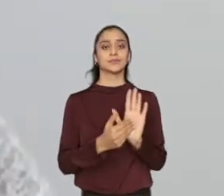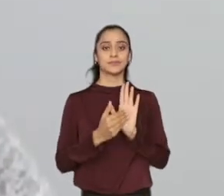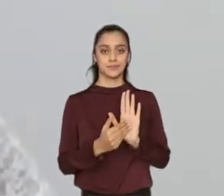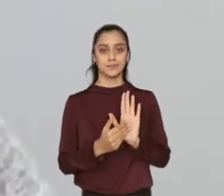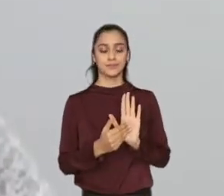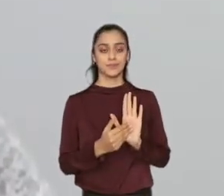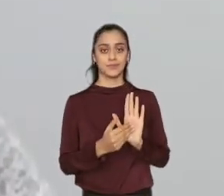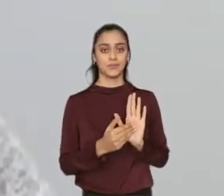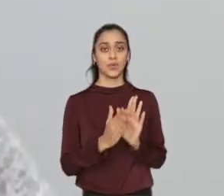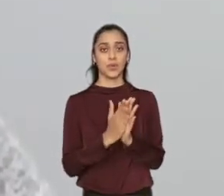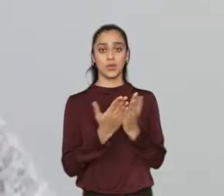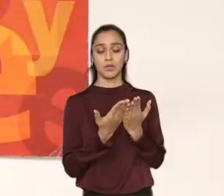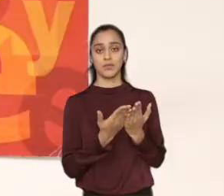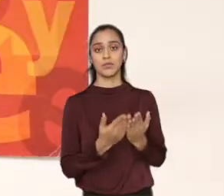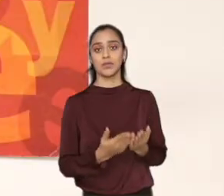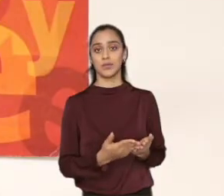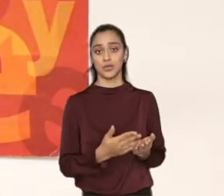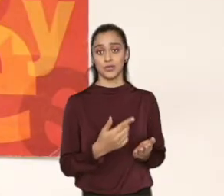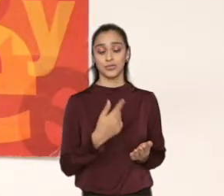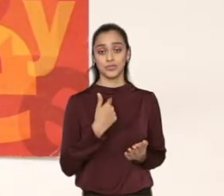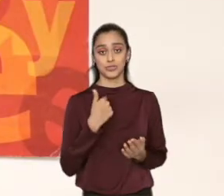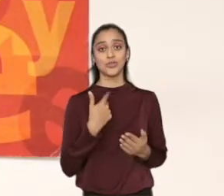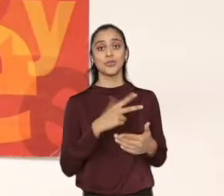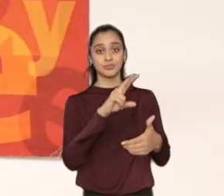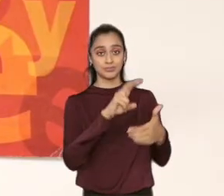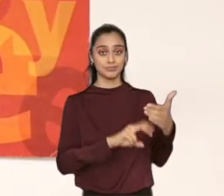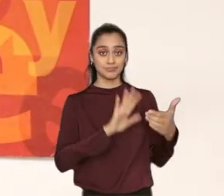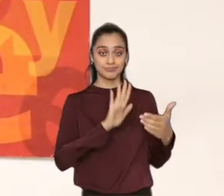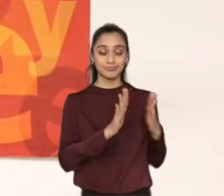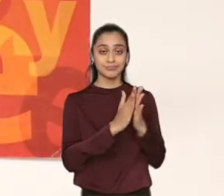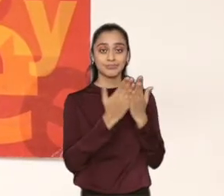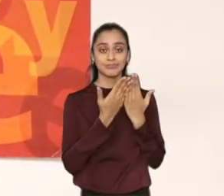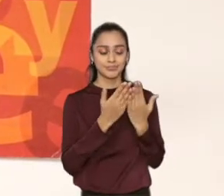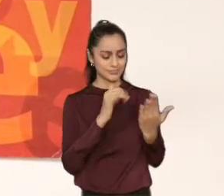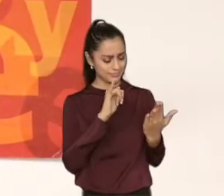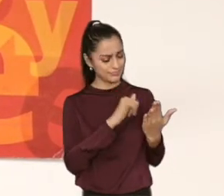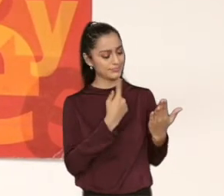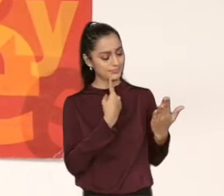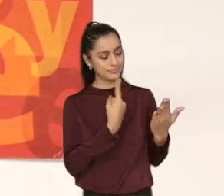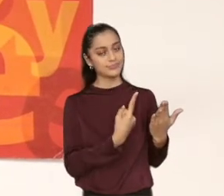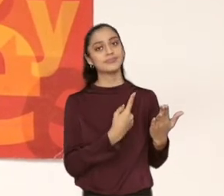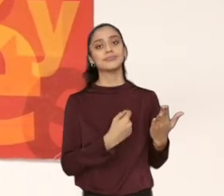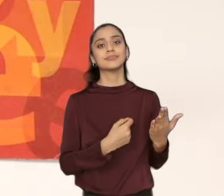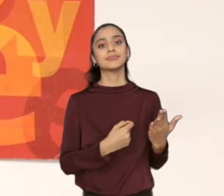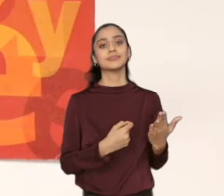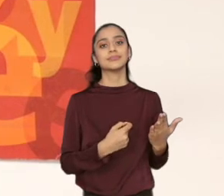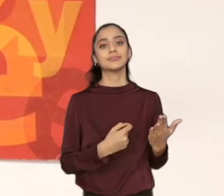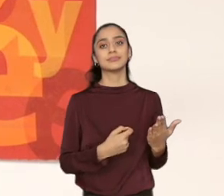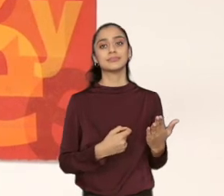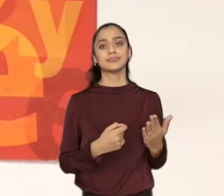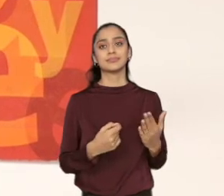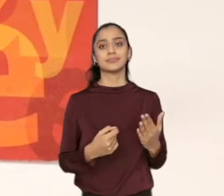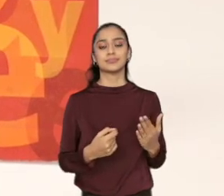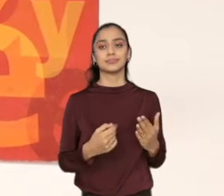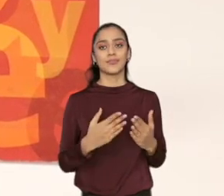mostrar en los libros que tienes. Yo tuve el privilegio de leer tu libro y allí mencionas, bueno, en la